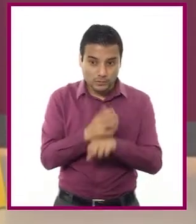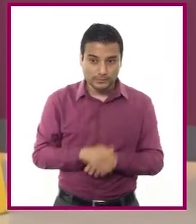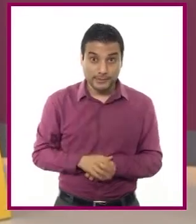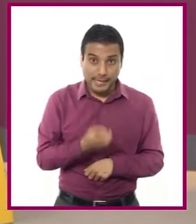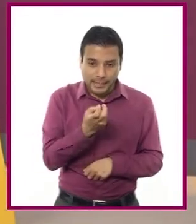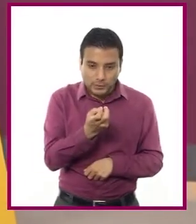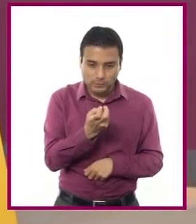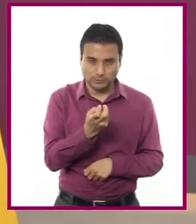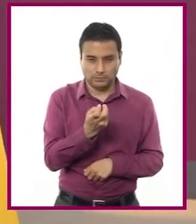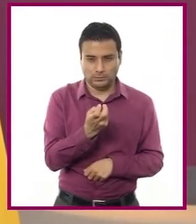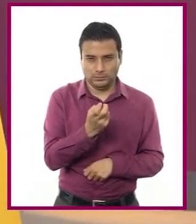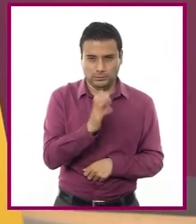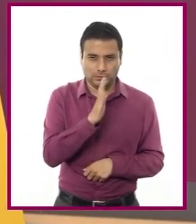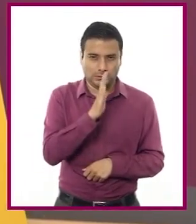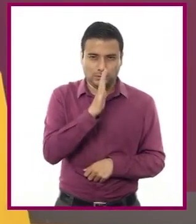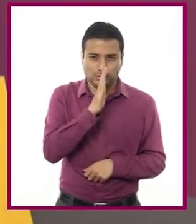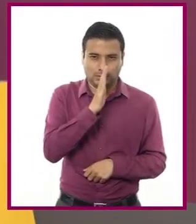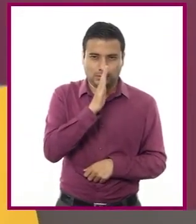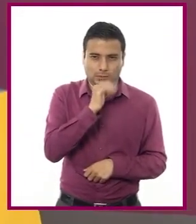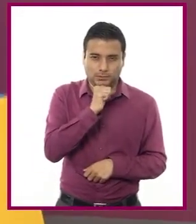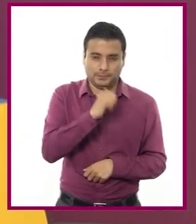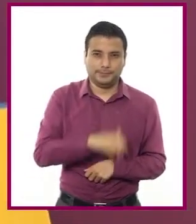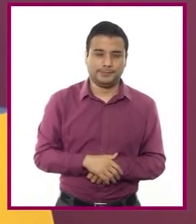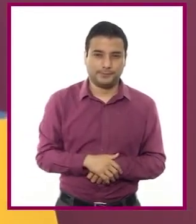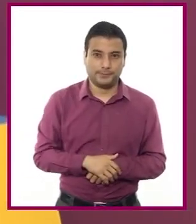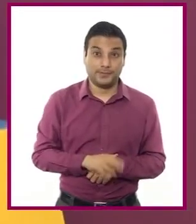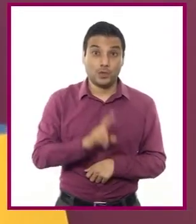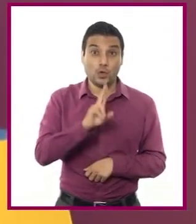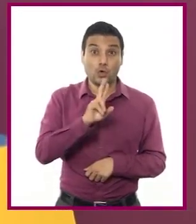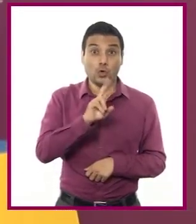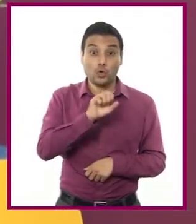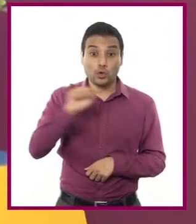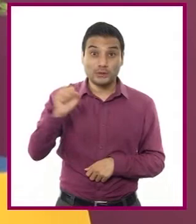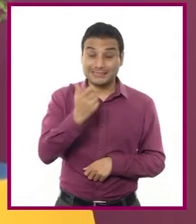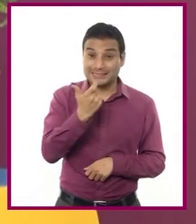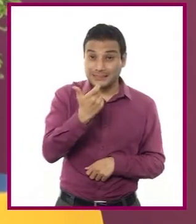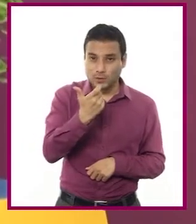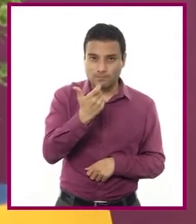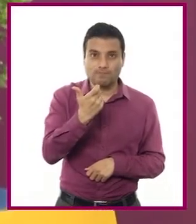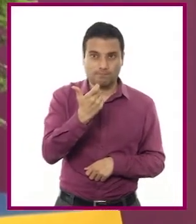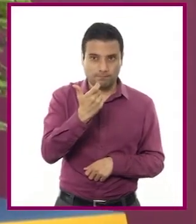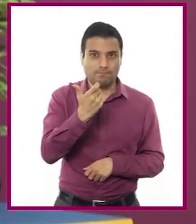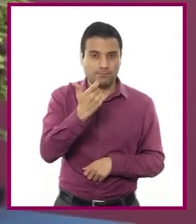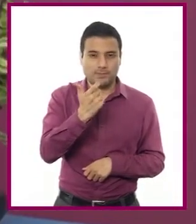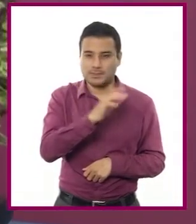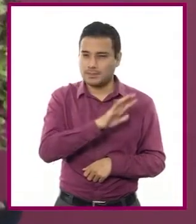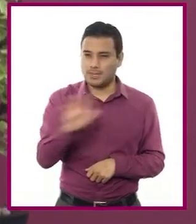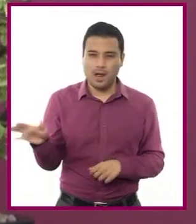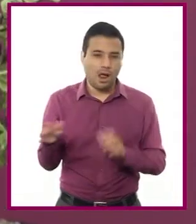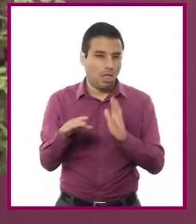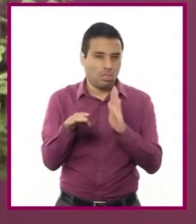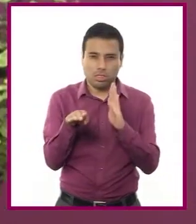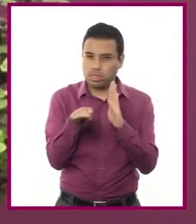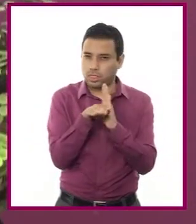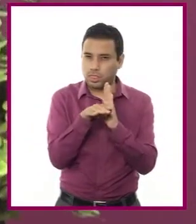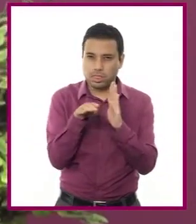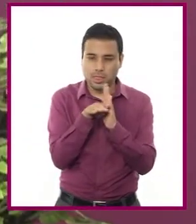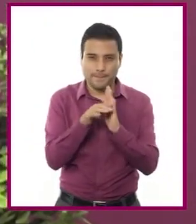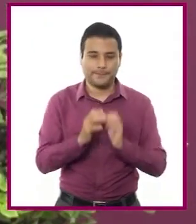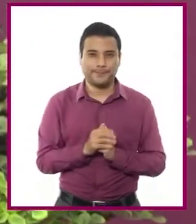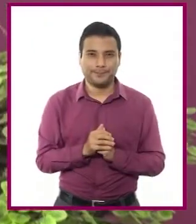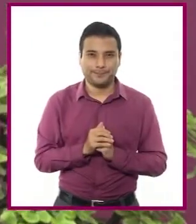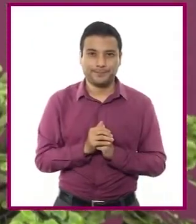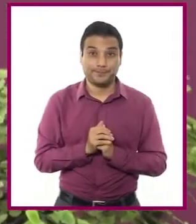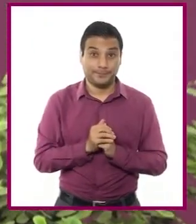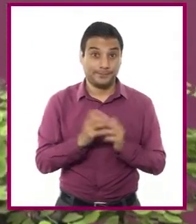fundamental, pues en esos años la economía soviética daba importantes señales de su estancamiento, por lo que obligar a esa